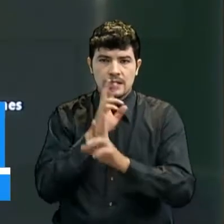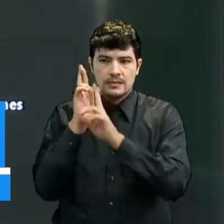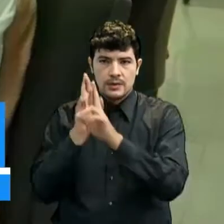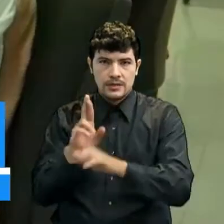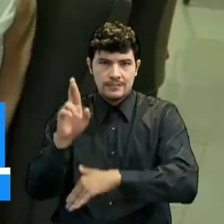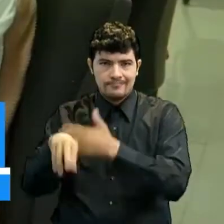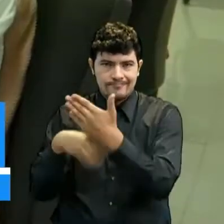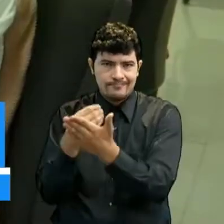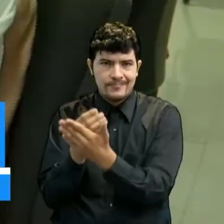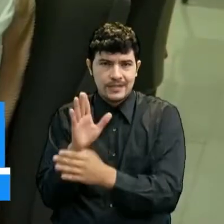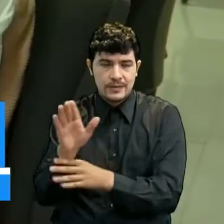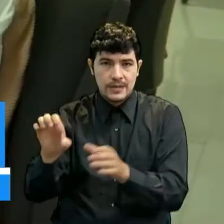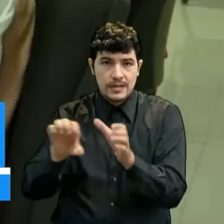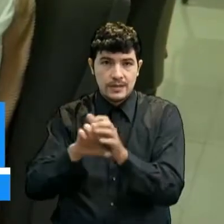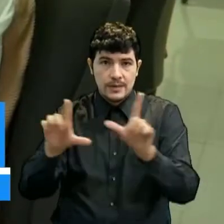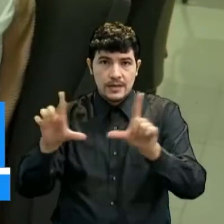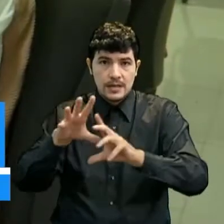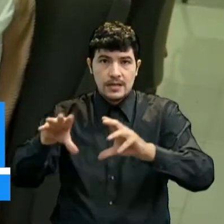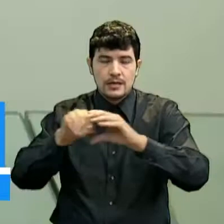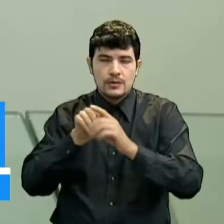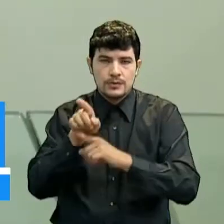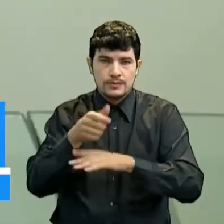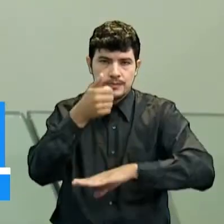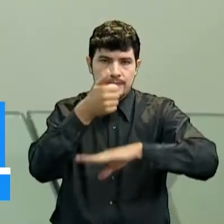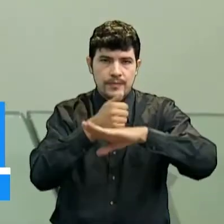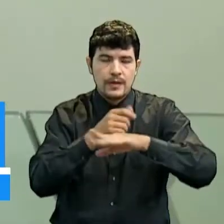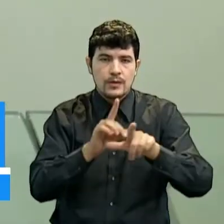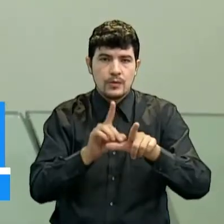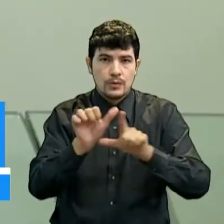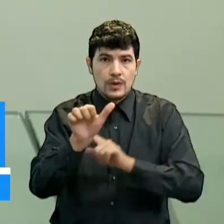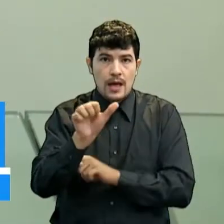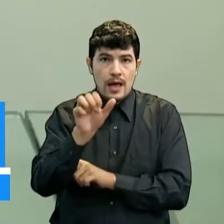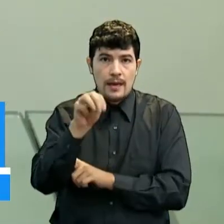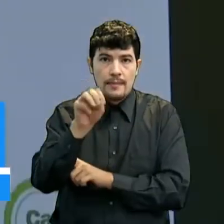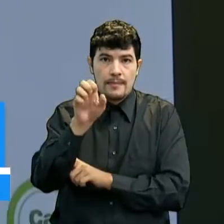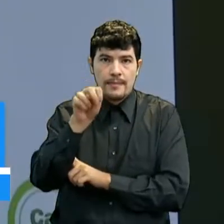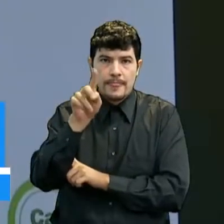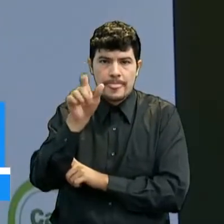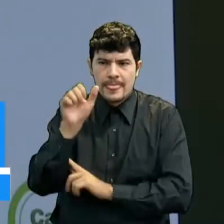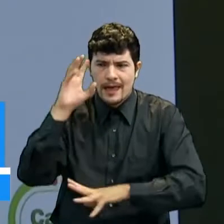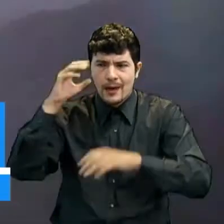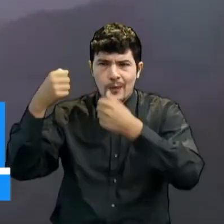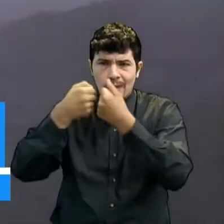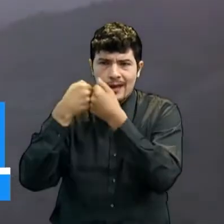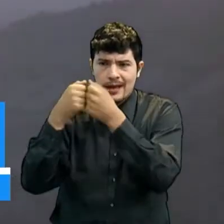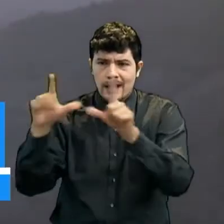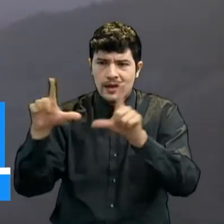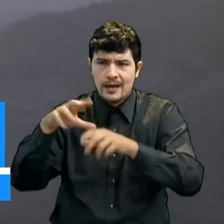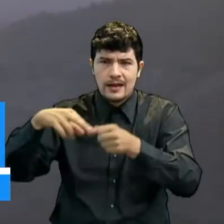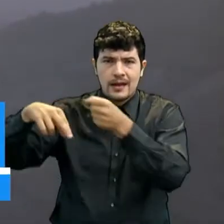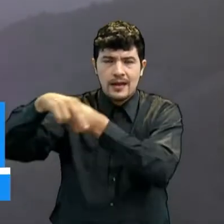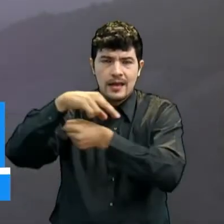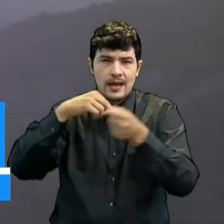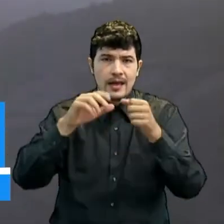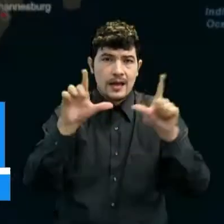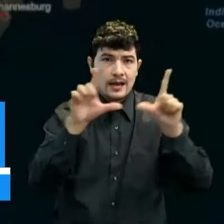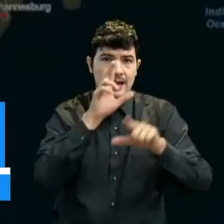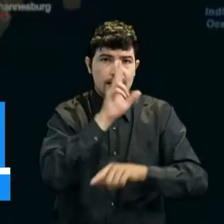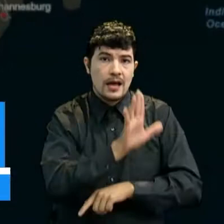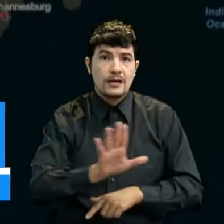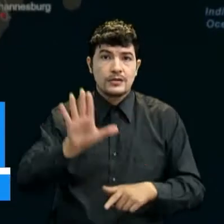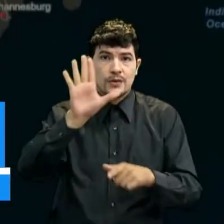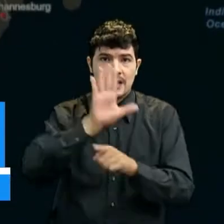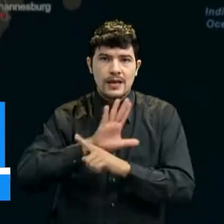equipo de trabajo del Canal TRO, liderado por la doctora Amanda Jaimes, reflejó excelentes alianzas con canales regionales, nacionales e